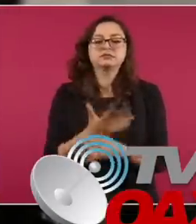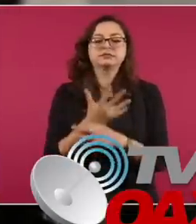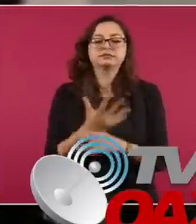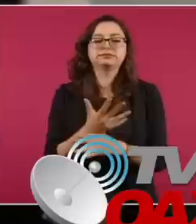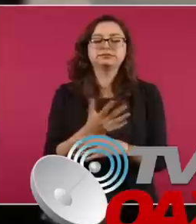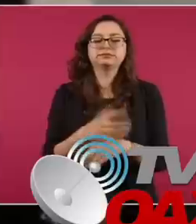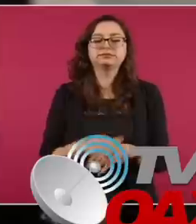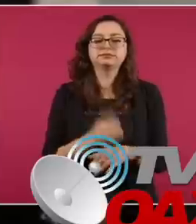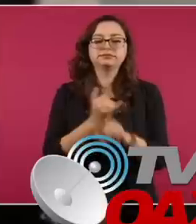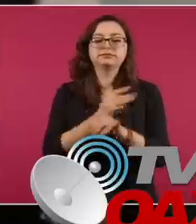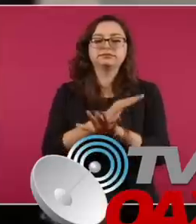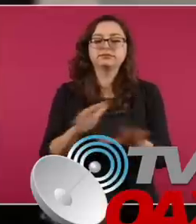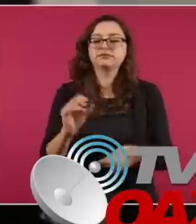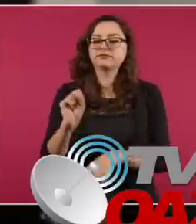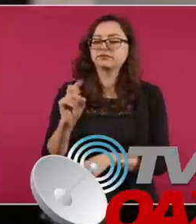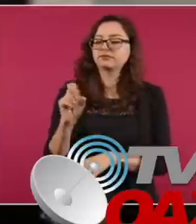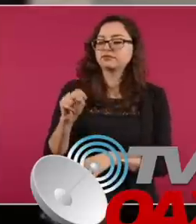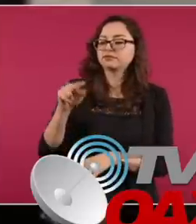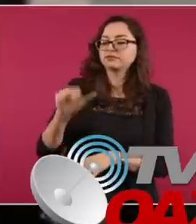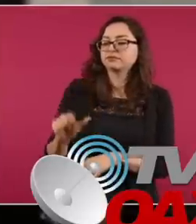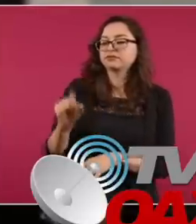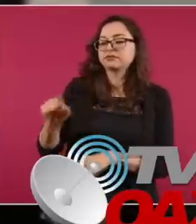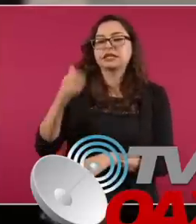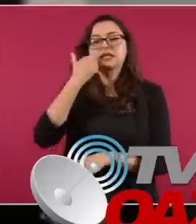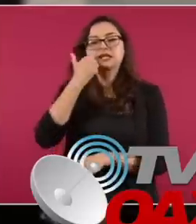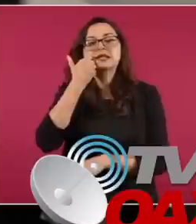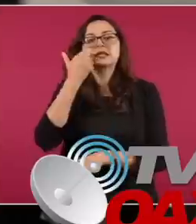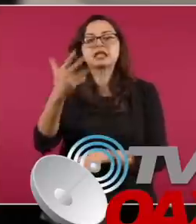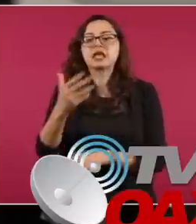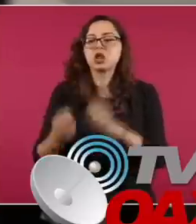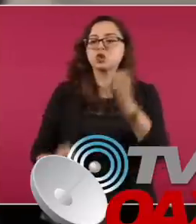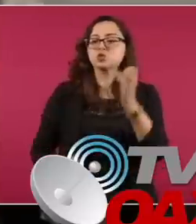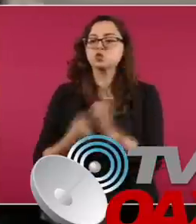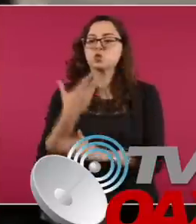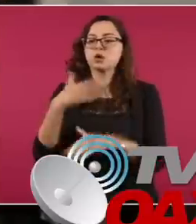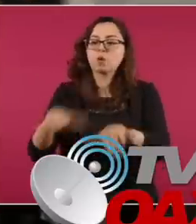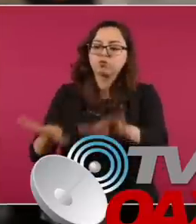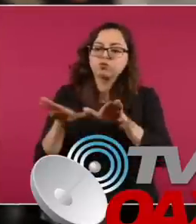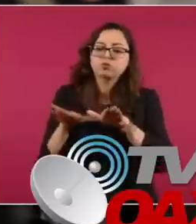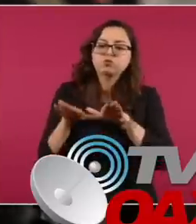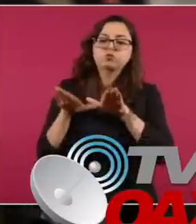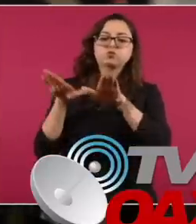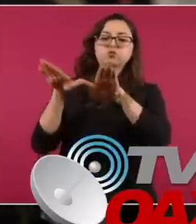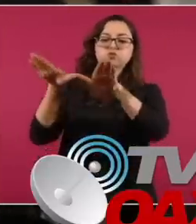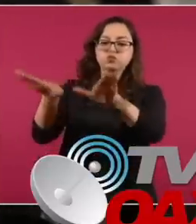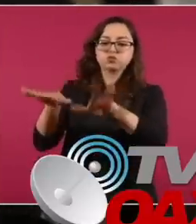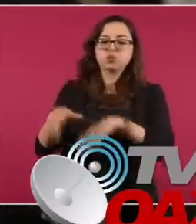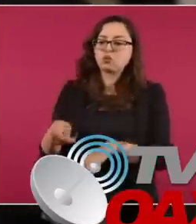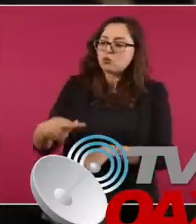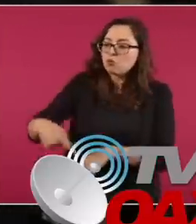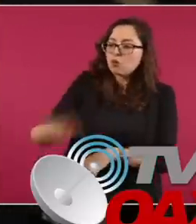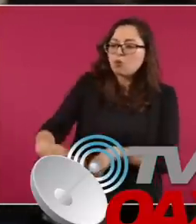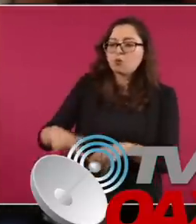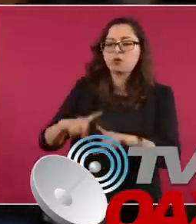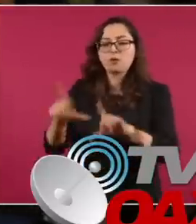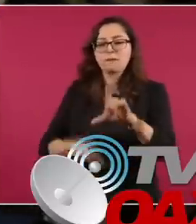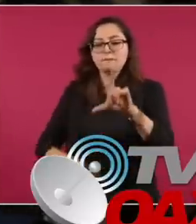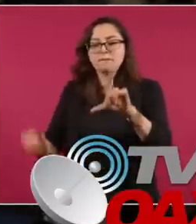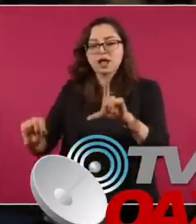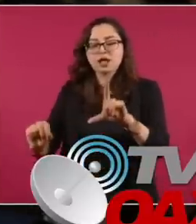nacional planea crear una aerolínea que está bueno pues sería del estado y